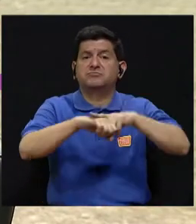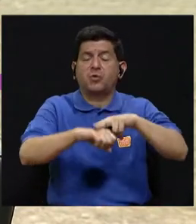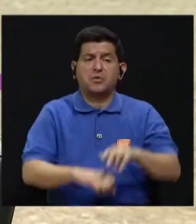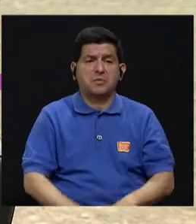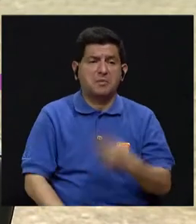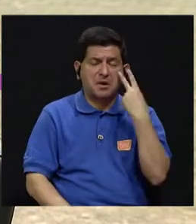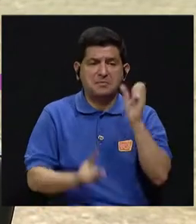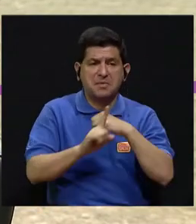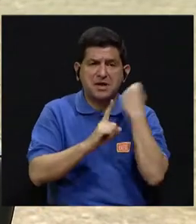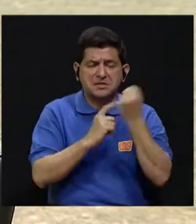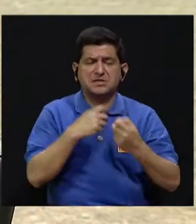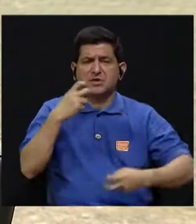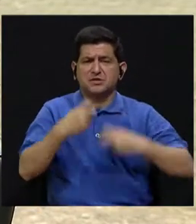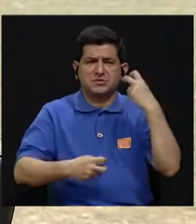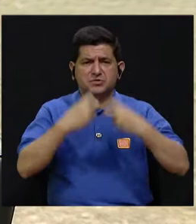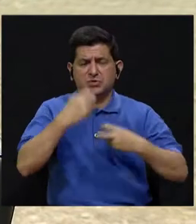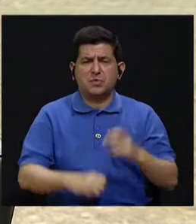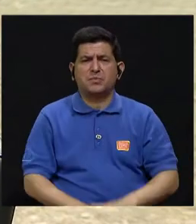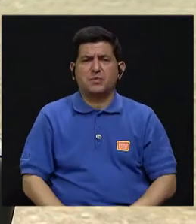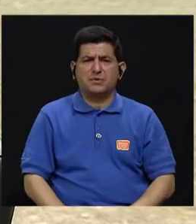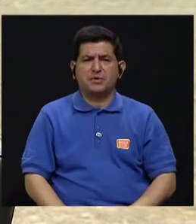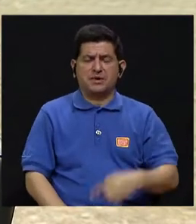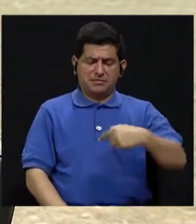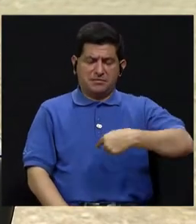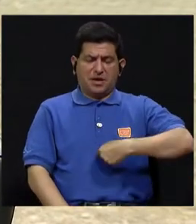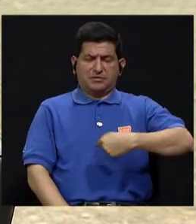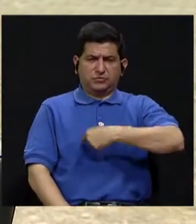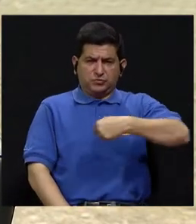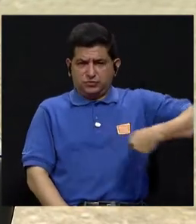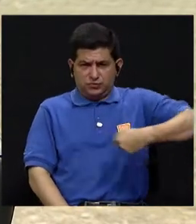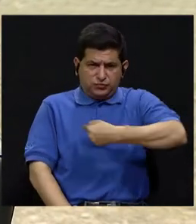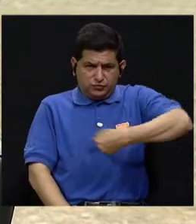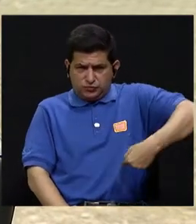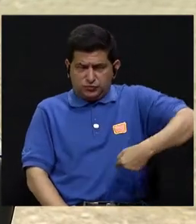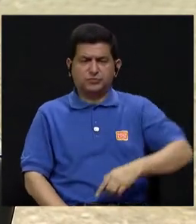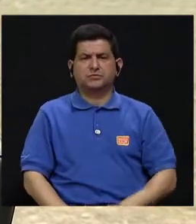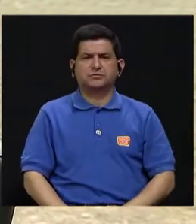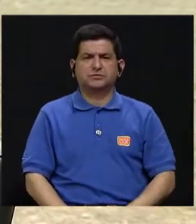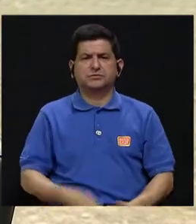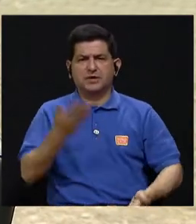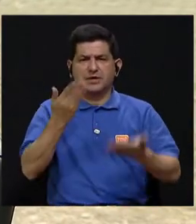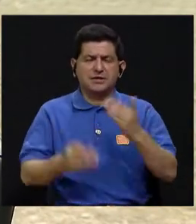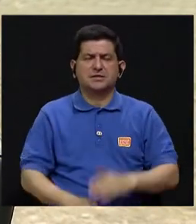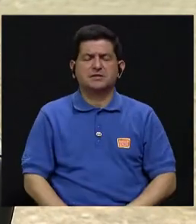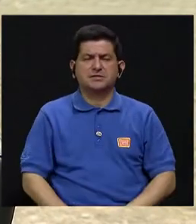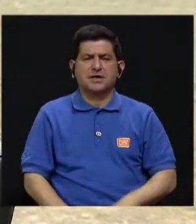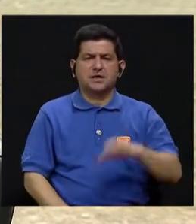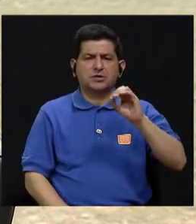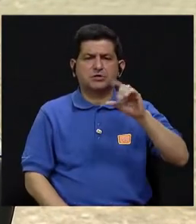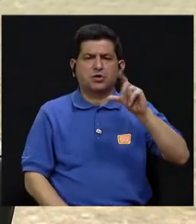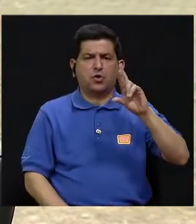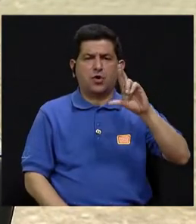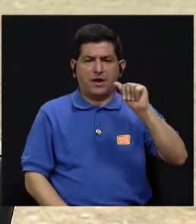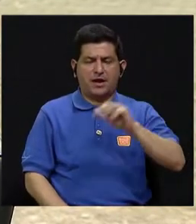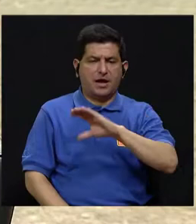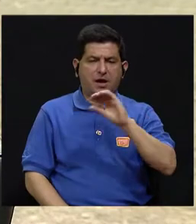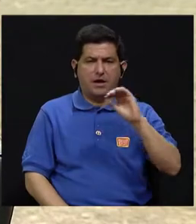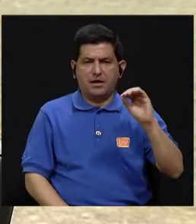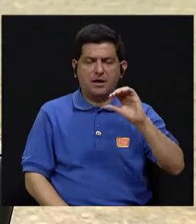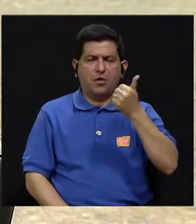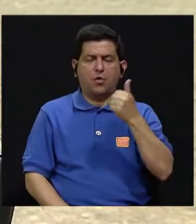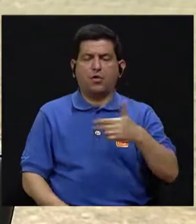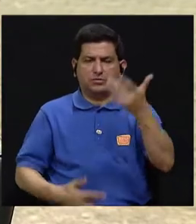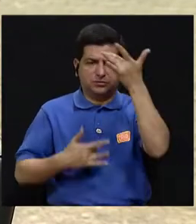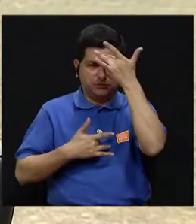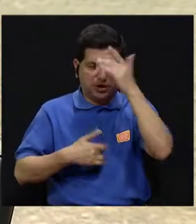normalmente vemos cuadros de problemas del sistema gastrointestinal, ¿verdad? Ya aparecen cuadros de cólera u otro tipo de enfermedades